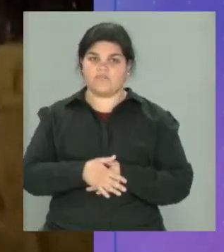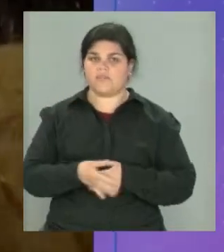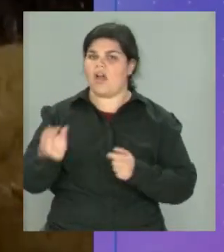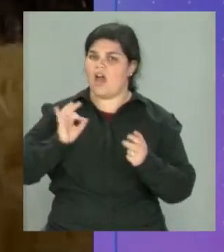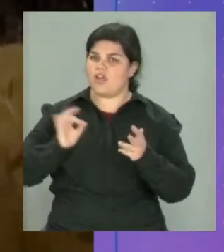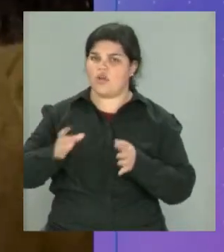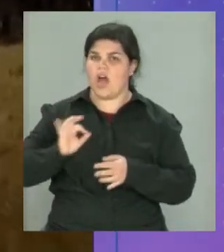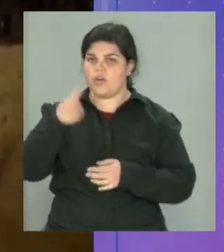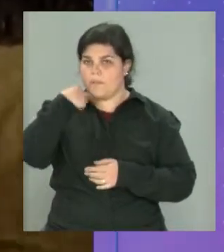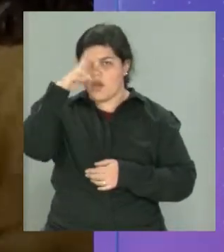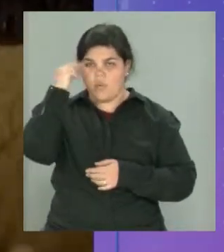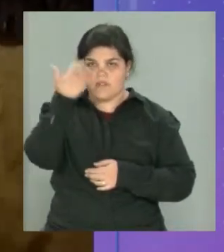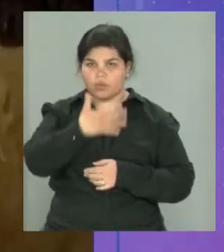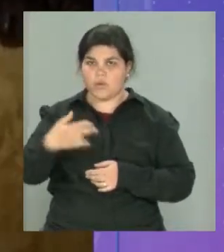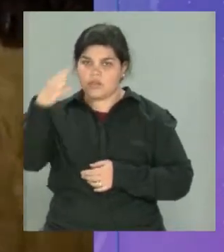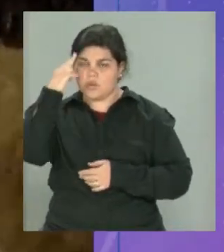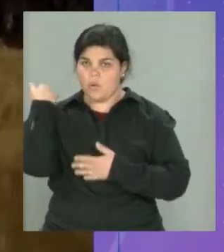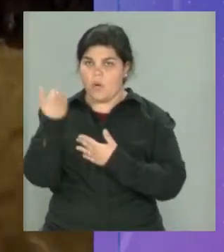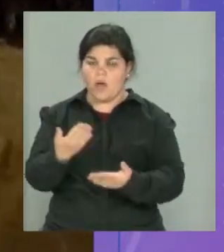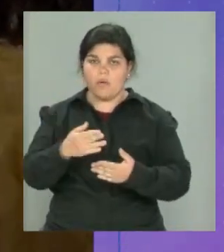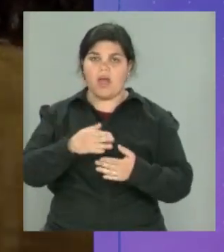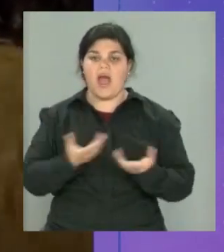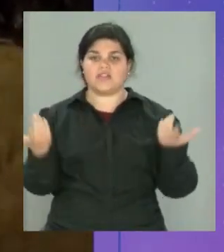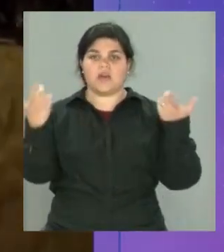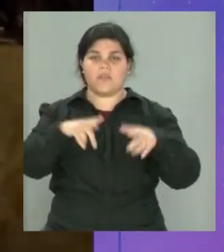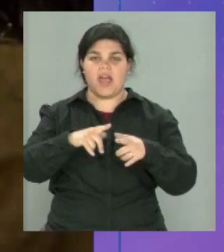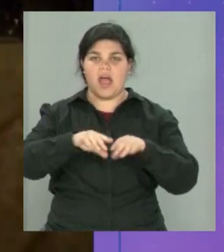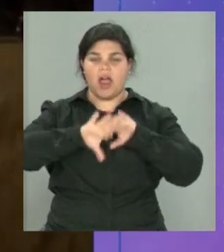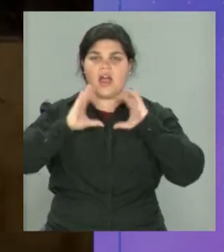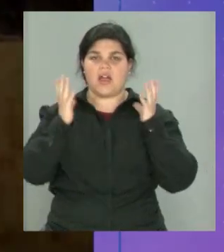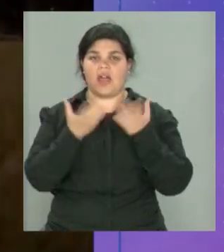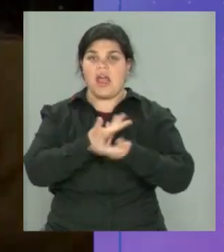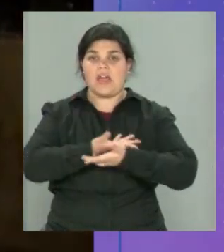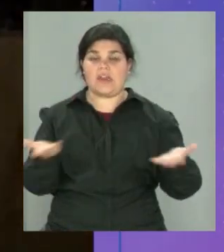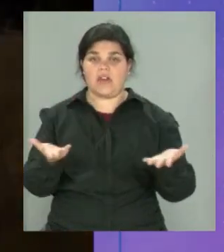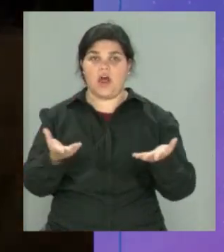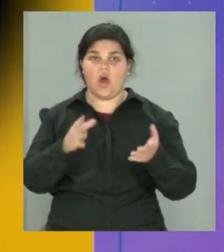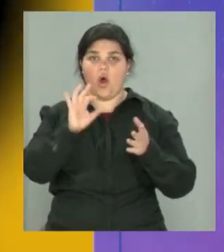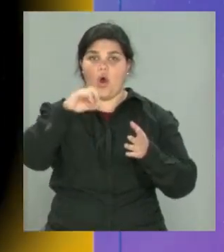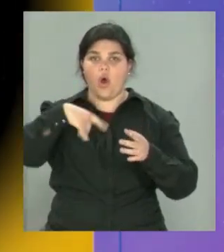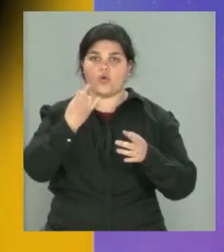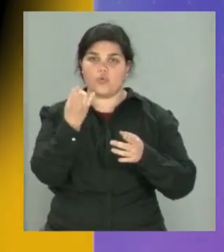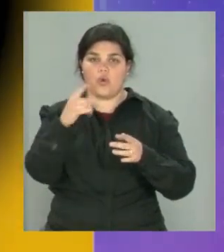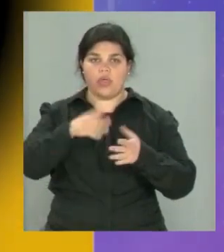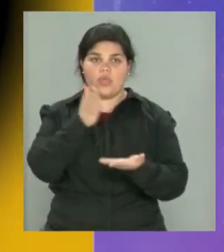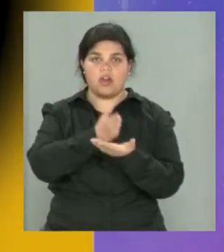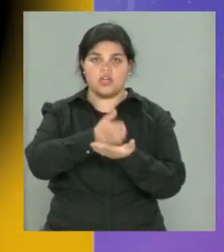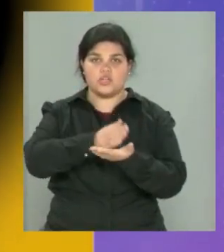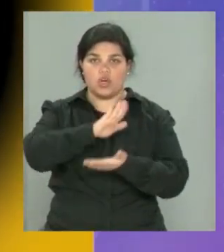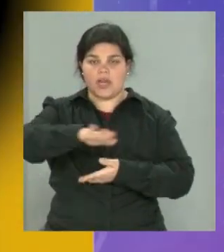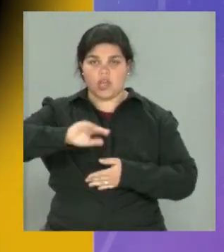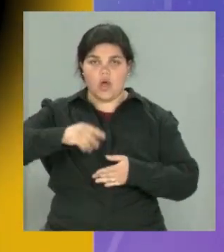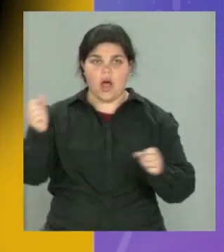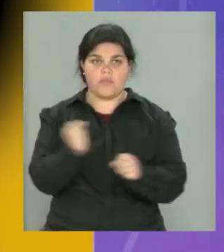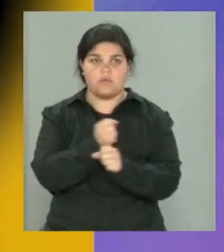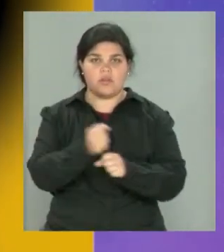en 1959 la Asamblea General de la ONU aprobase la Declaración de los Derechos del Niño, los niños tenemos derecho a